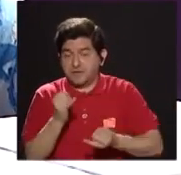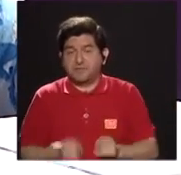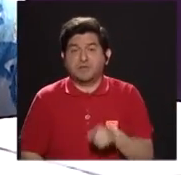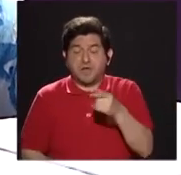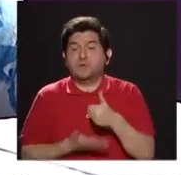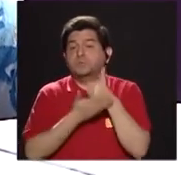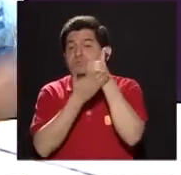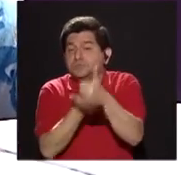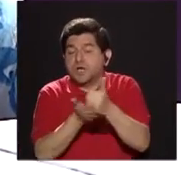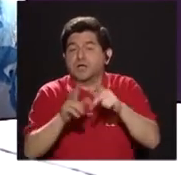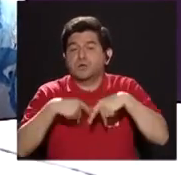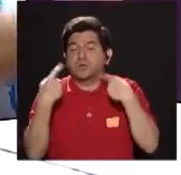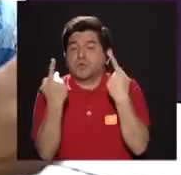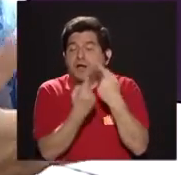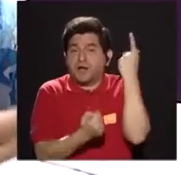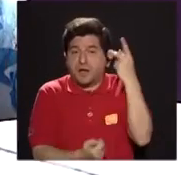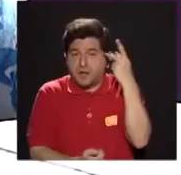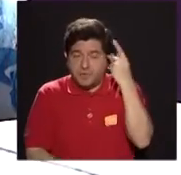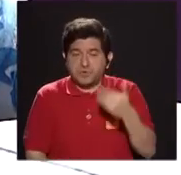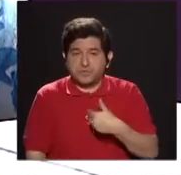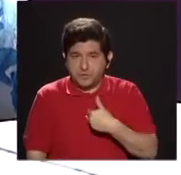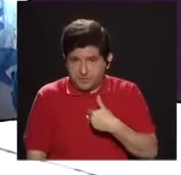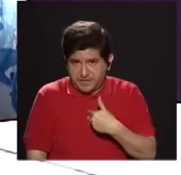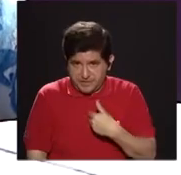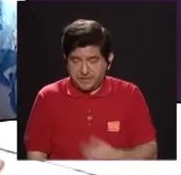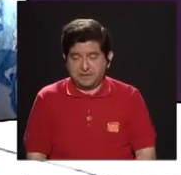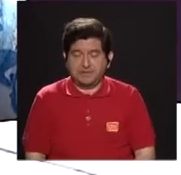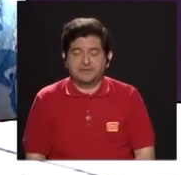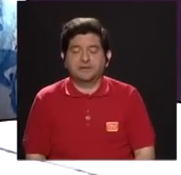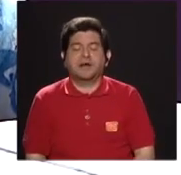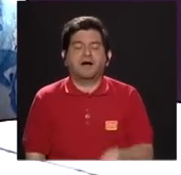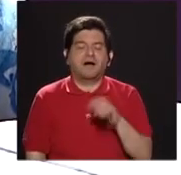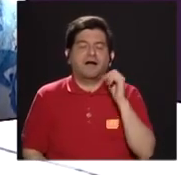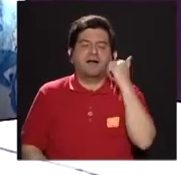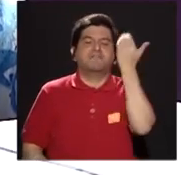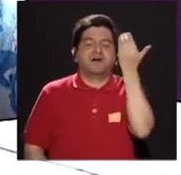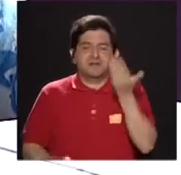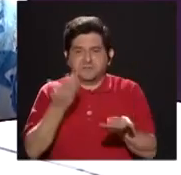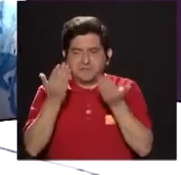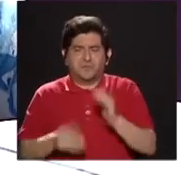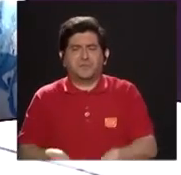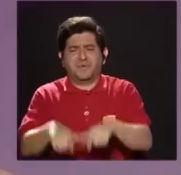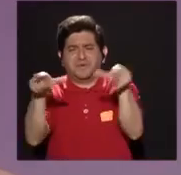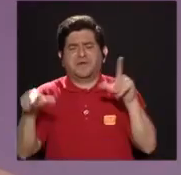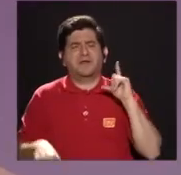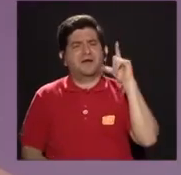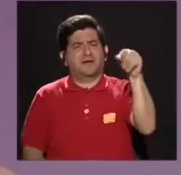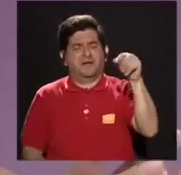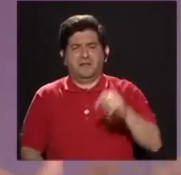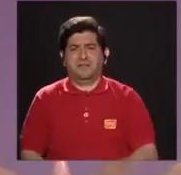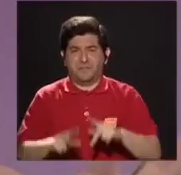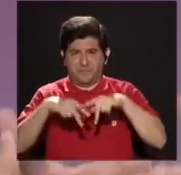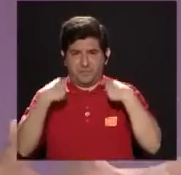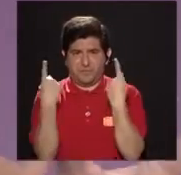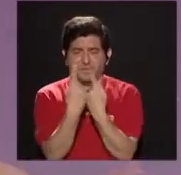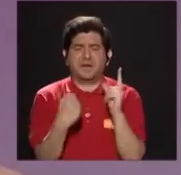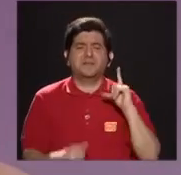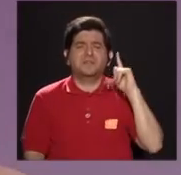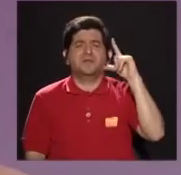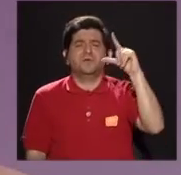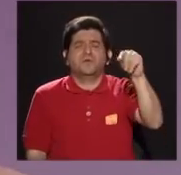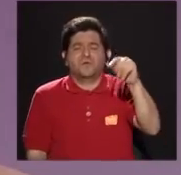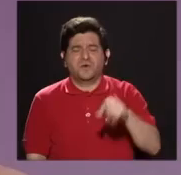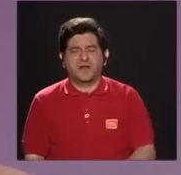quisieran ayudar al partido político para que continúe, entonces es más fácil que en el espacio rural, ¿verdad? Los partidos políticos locales, rurales, tienen